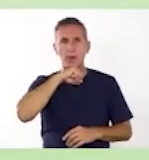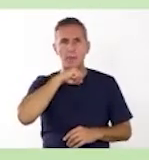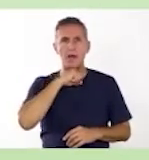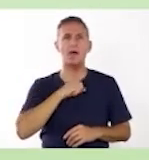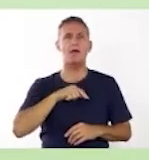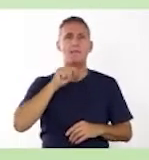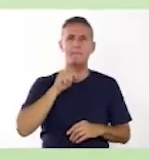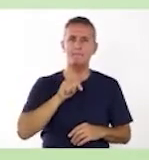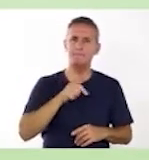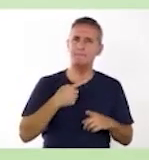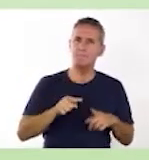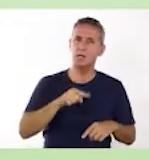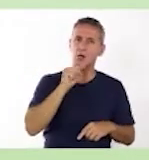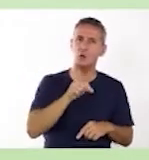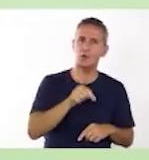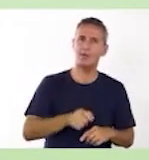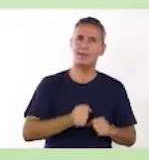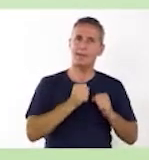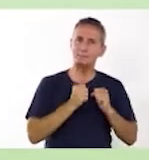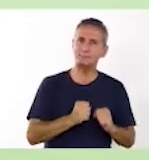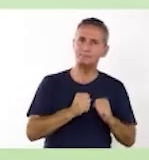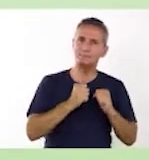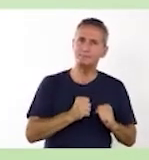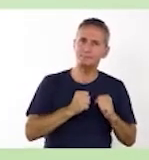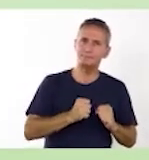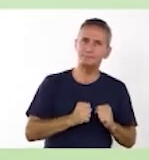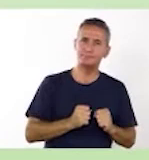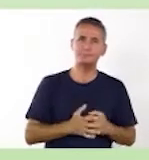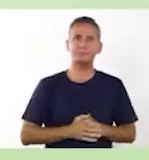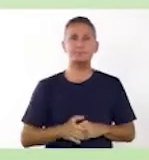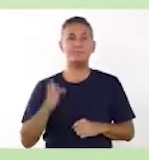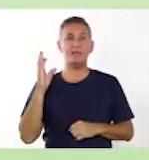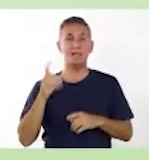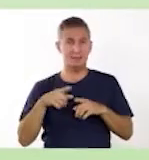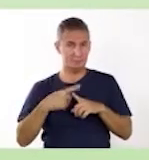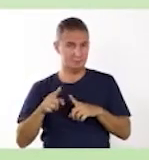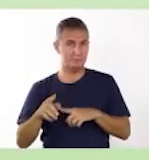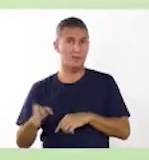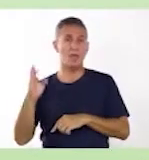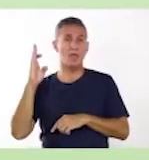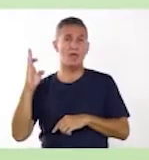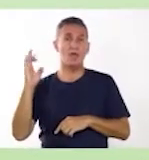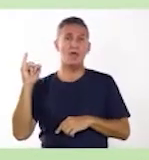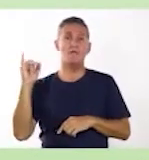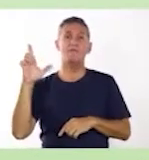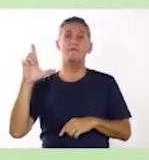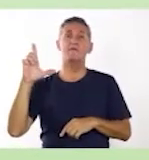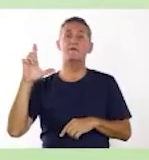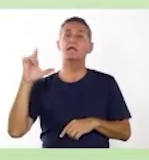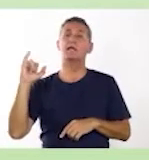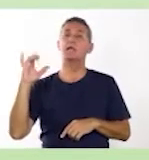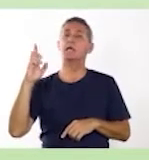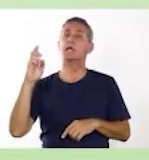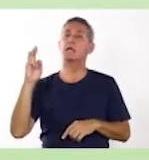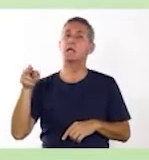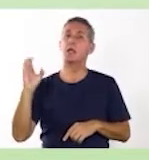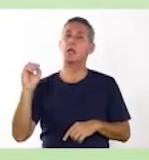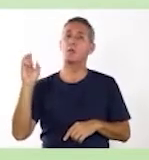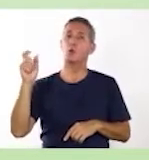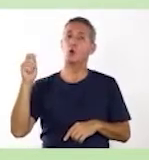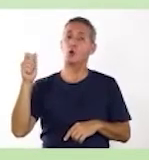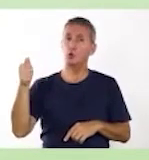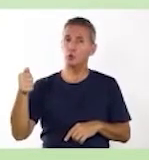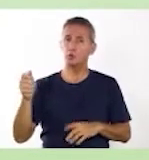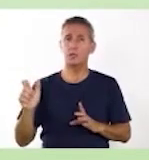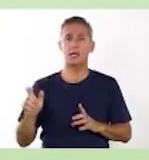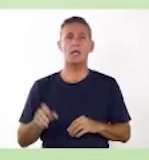ella seguía ciega con Tartufo. Filipota es una criada empleada de Madame Pernell que sale solamente